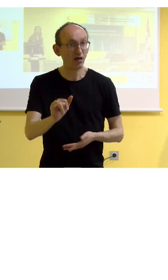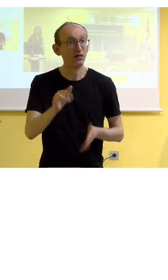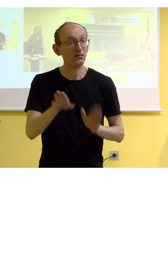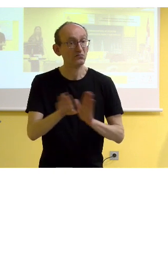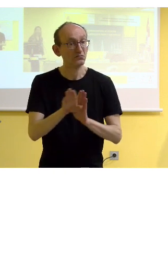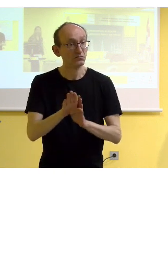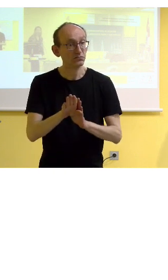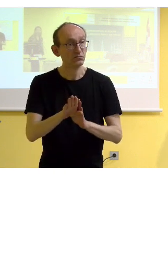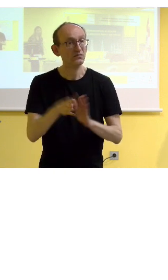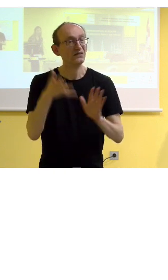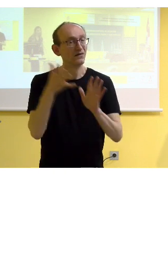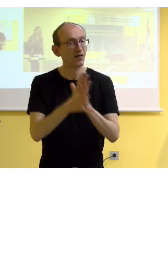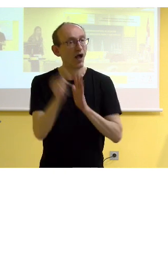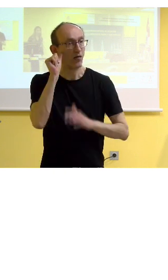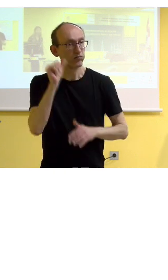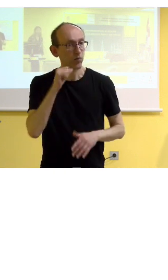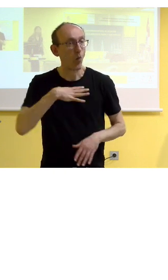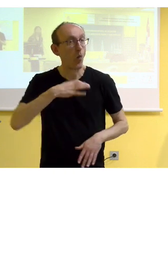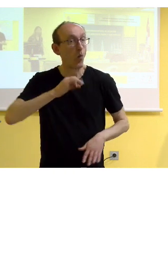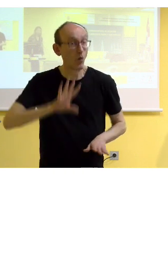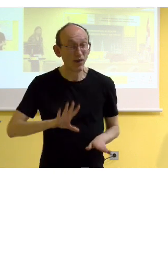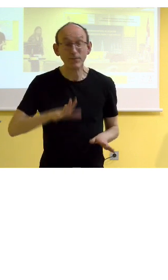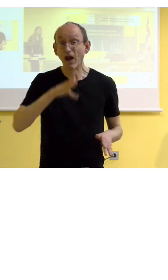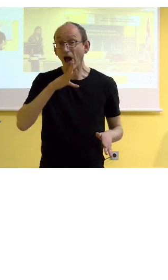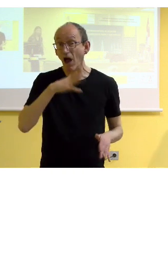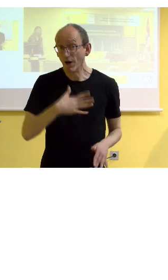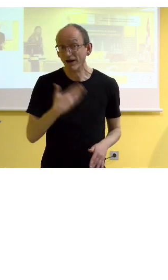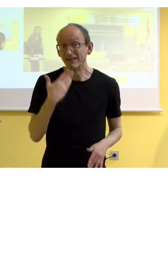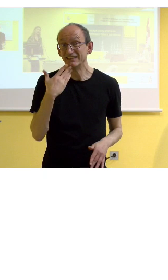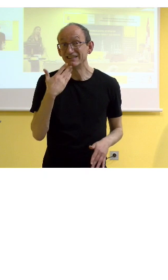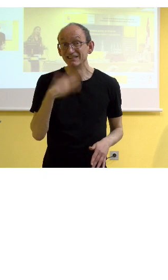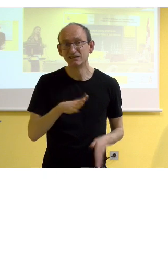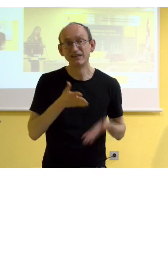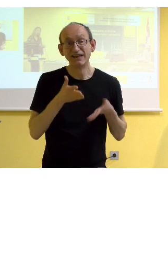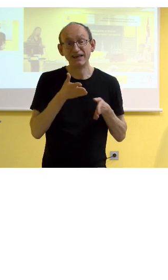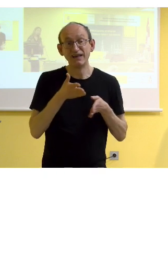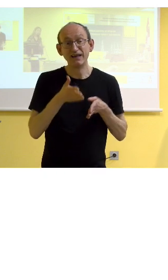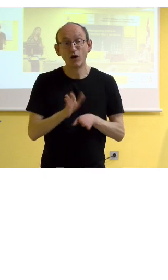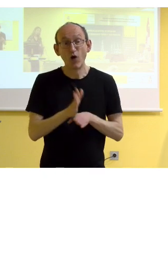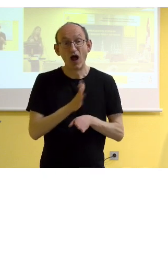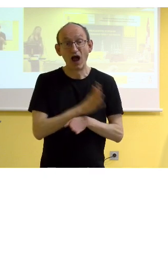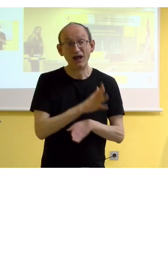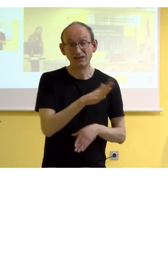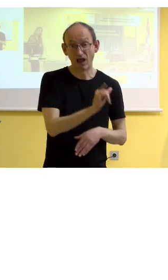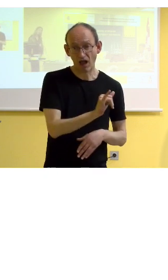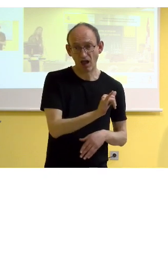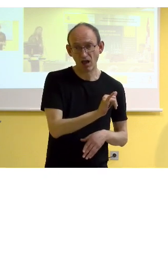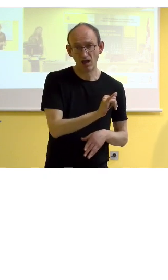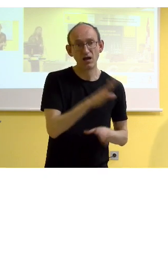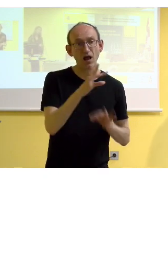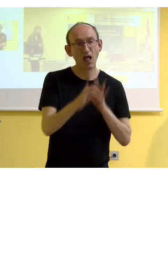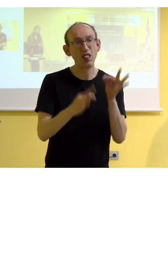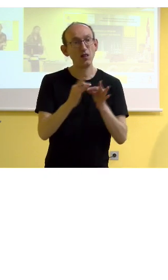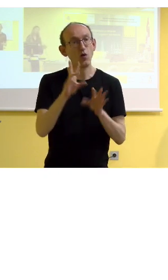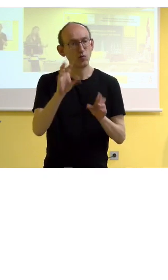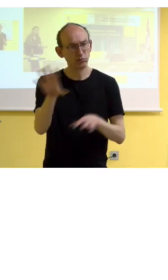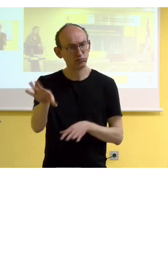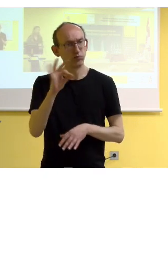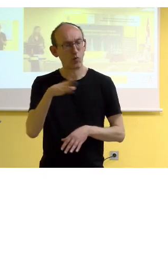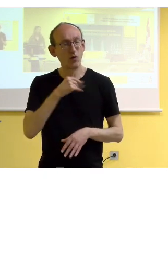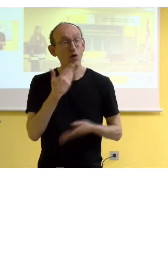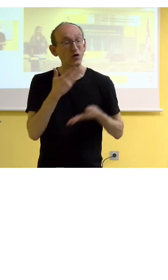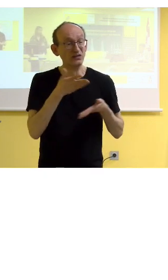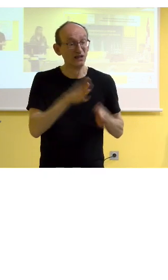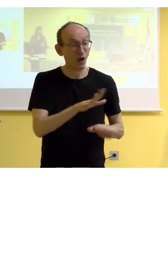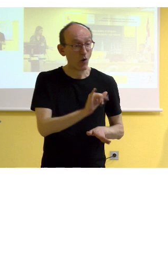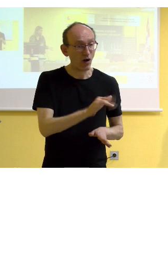podrías embarazarte. Pero ahora mismo, si se tiene un hijo, se puede optar por un nuevo ciclo. O si tú has tenido un hijo y no